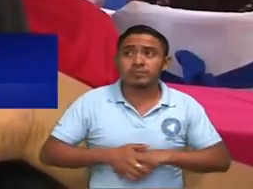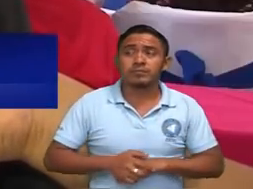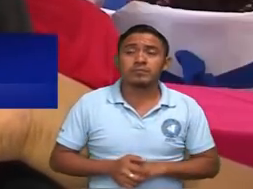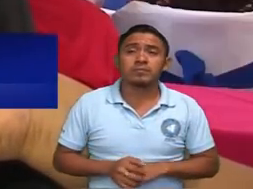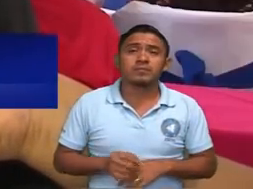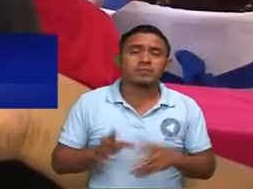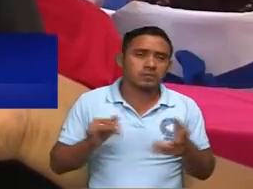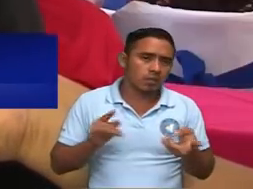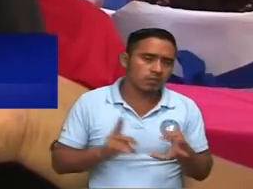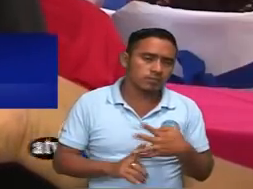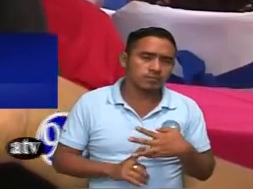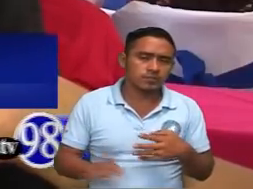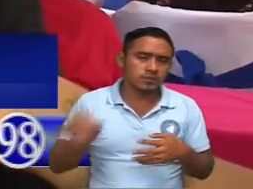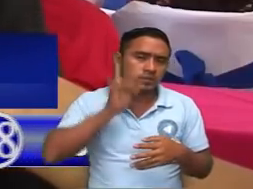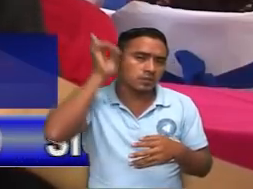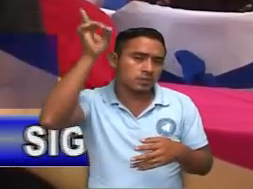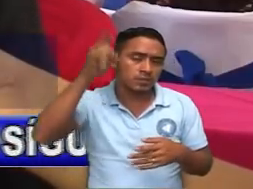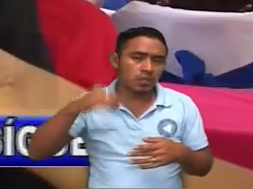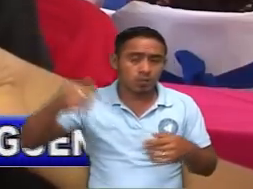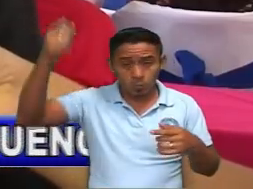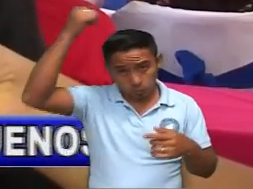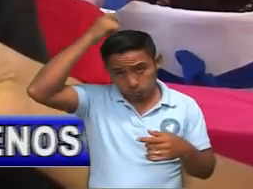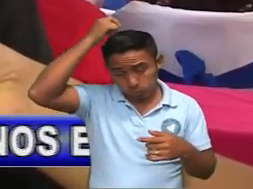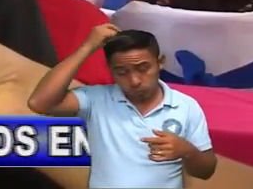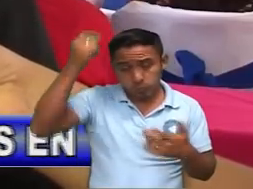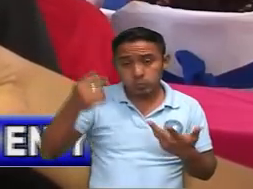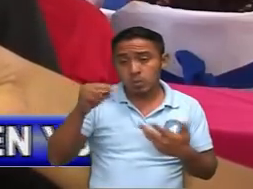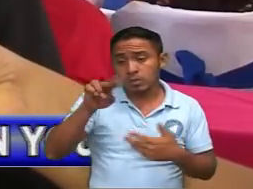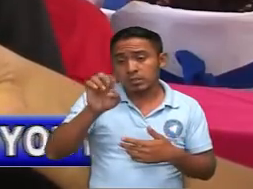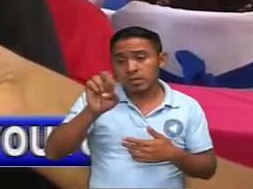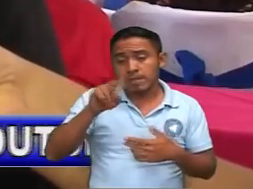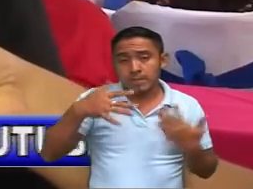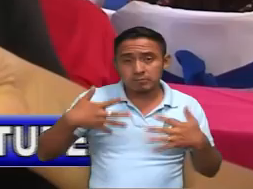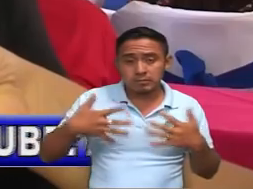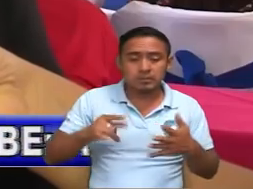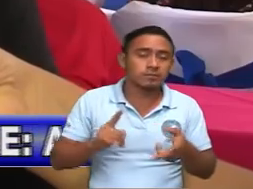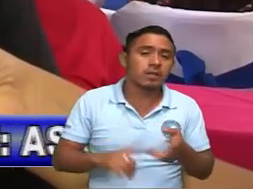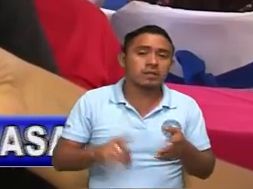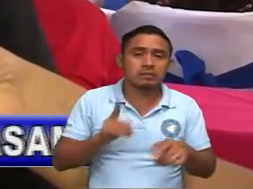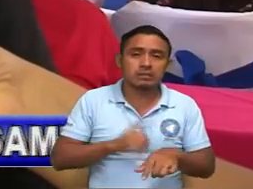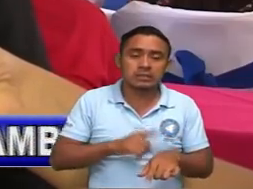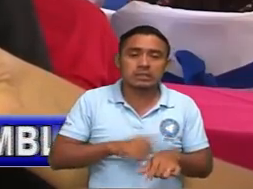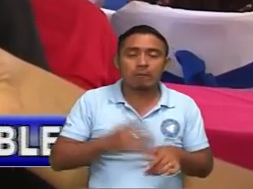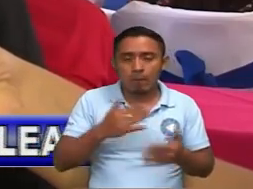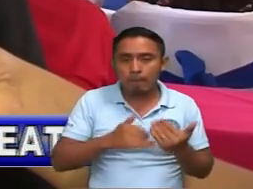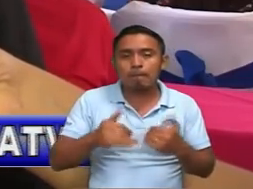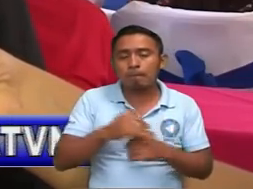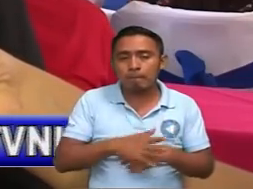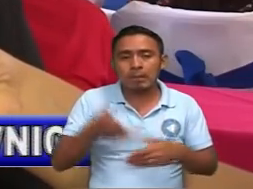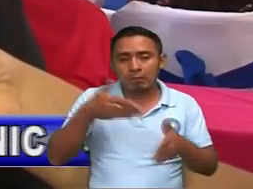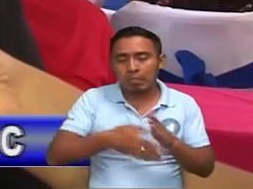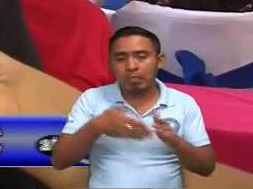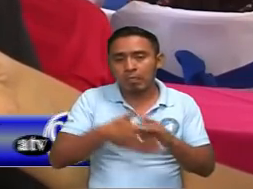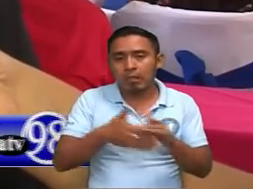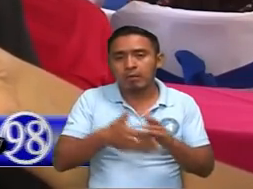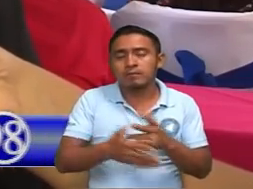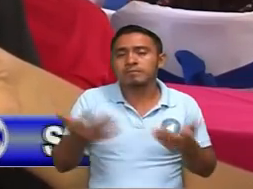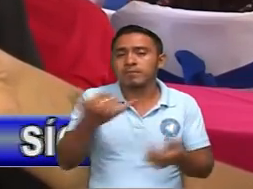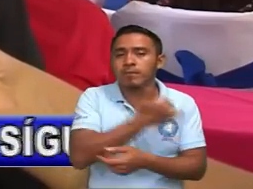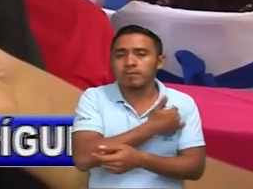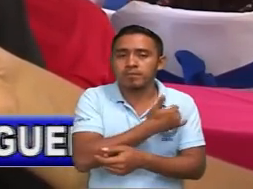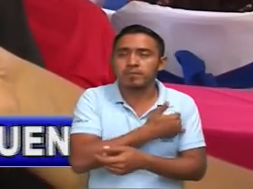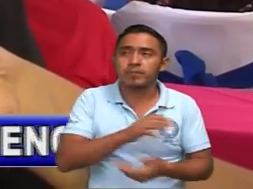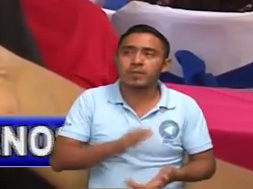afectación en el desarrollo de su sistema nervioso. Son bebés que tienden a estar más tiempo en los hospitales, se tienen que rehospitalizar